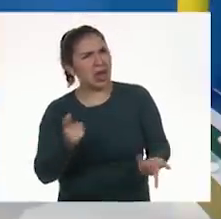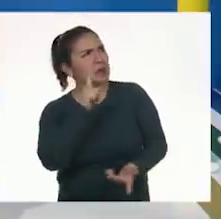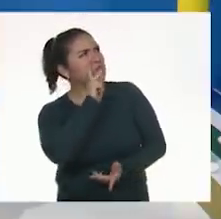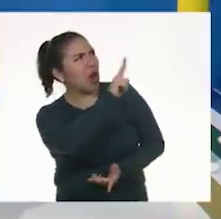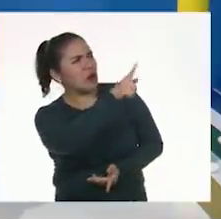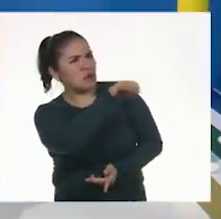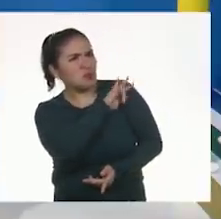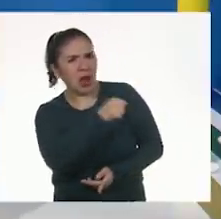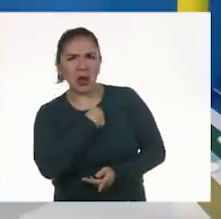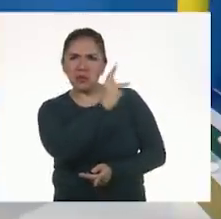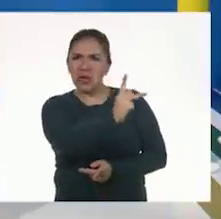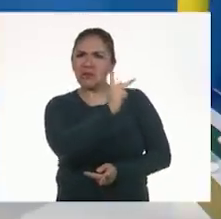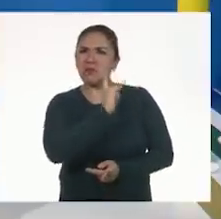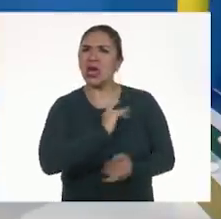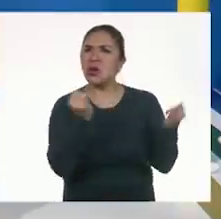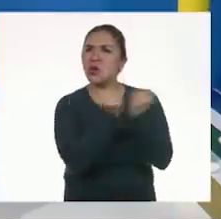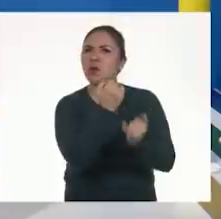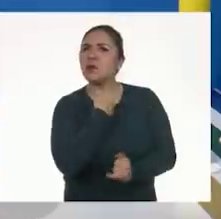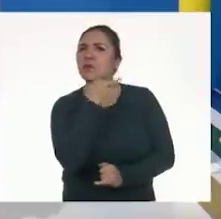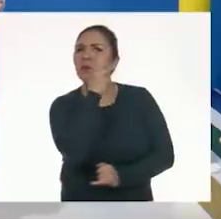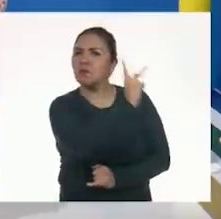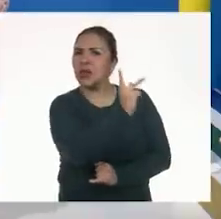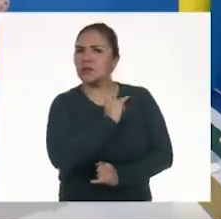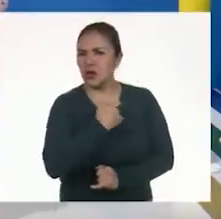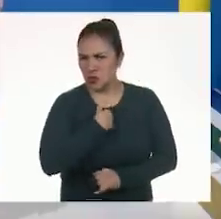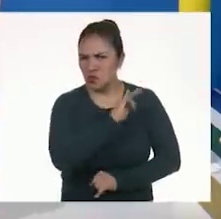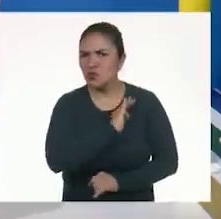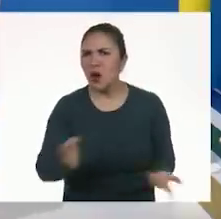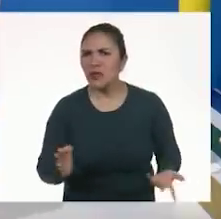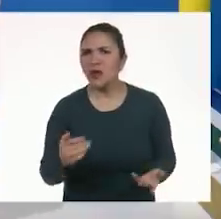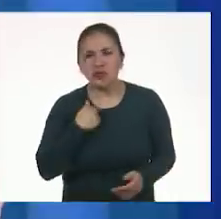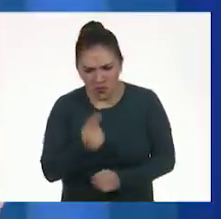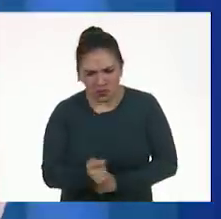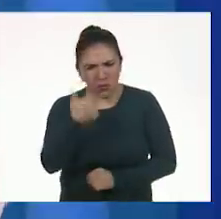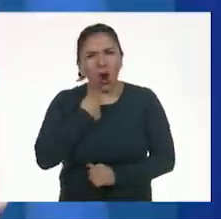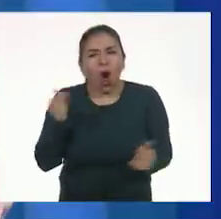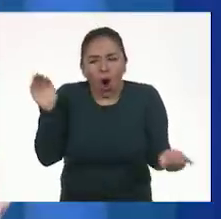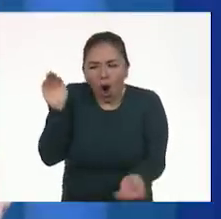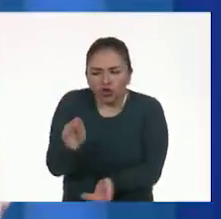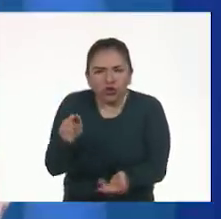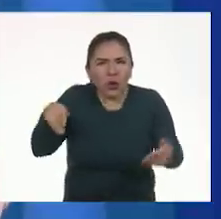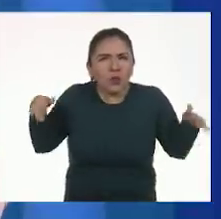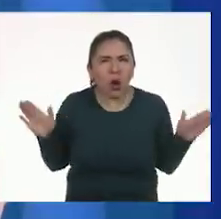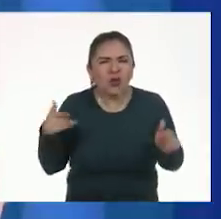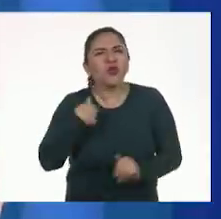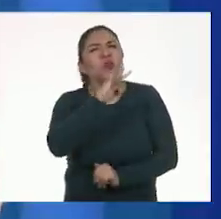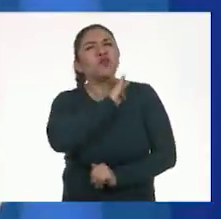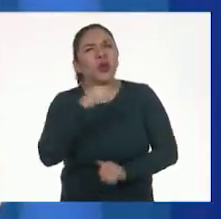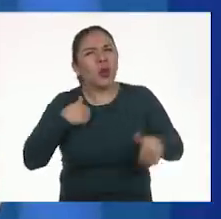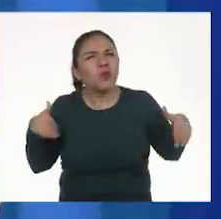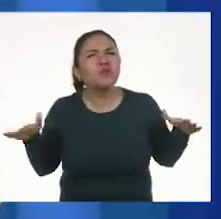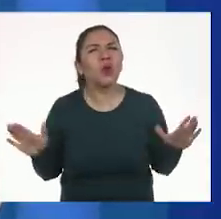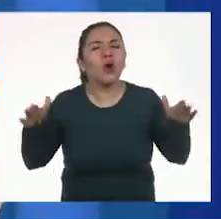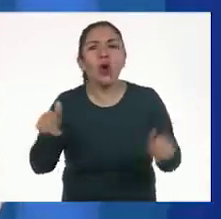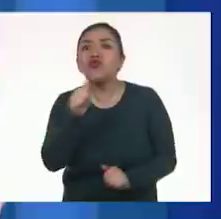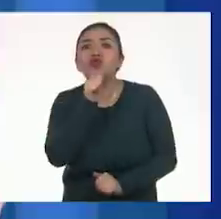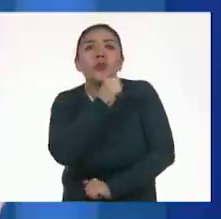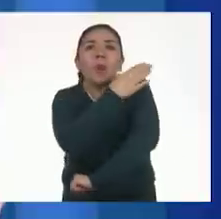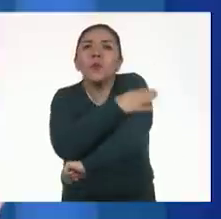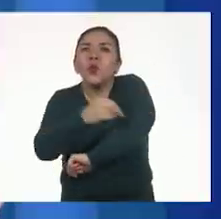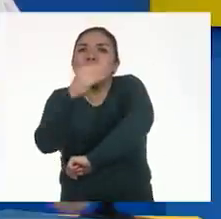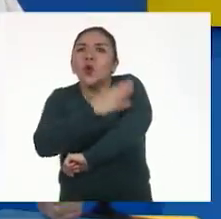capaz porque Exacto. yo soy igual que mi papá. Exacto. Yo voy a ser el primer polluelo que vuele aún sin tener plumas.